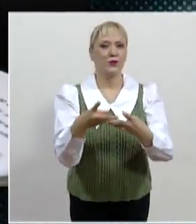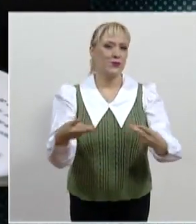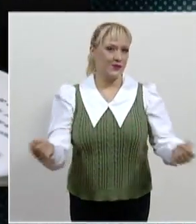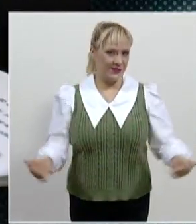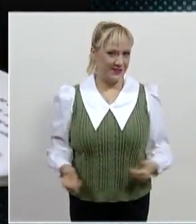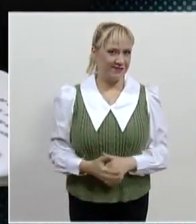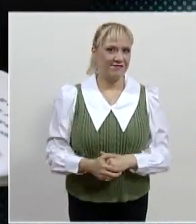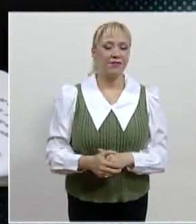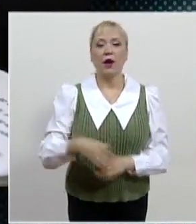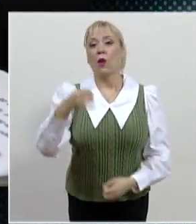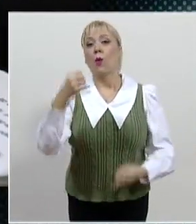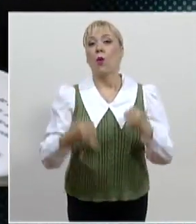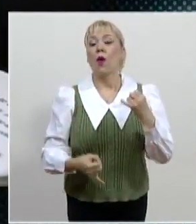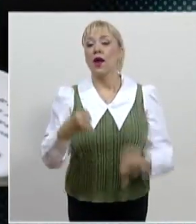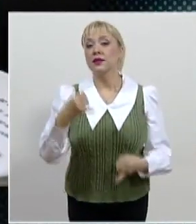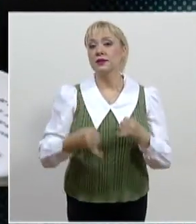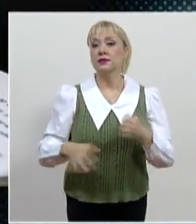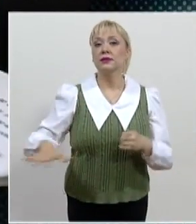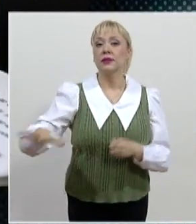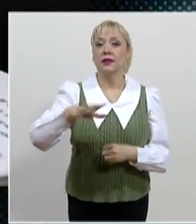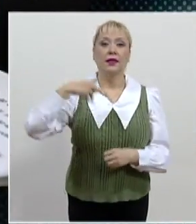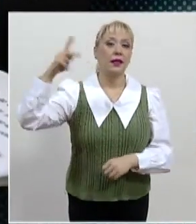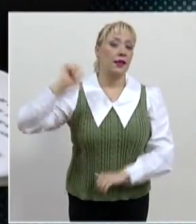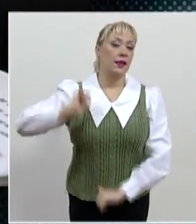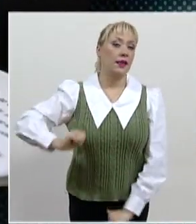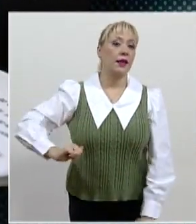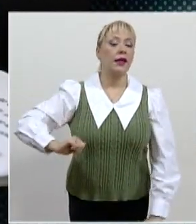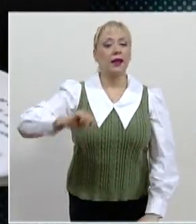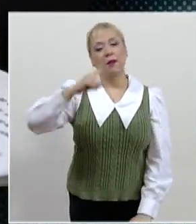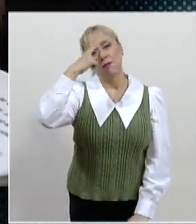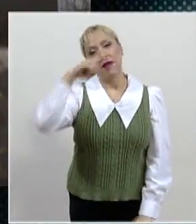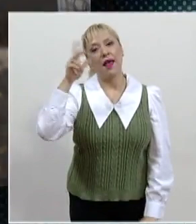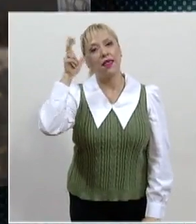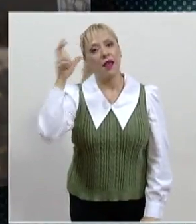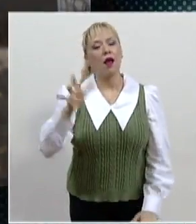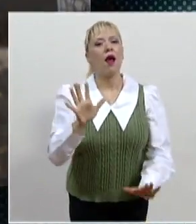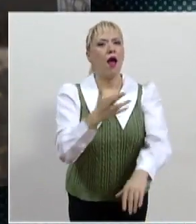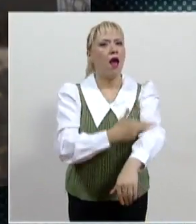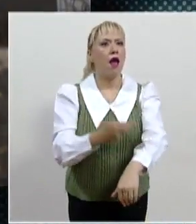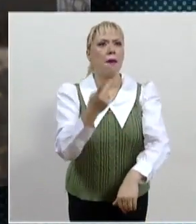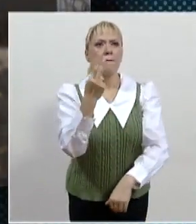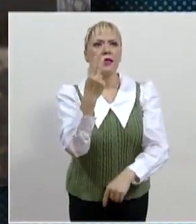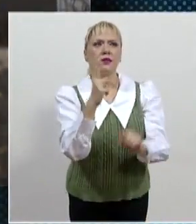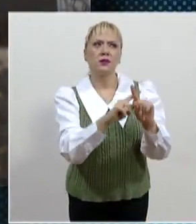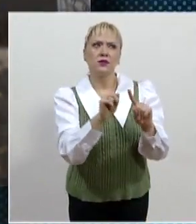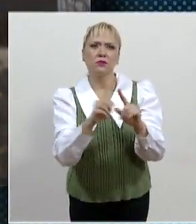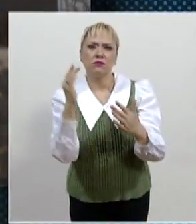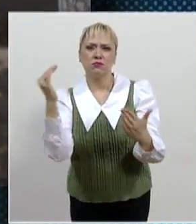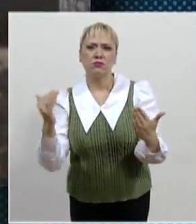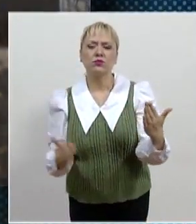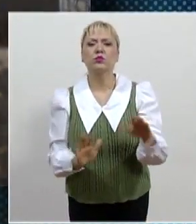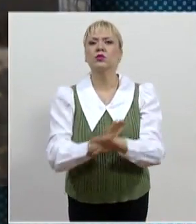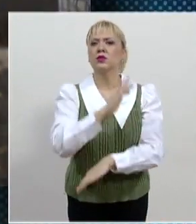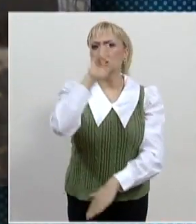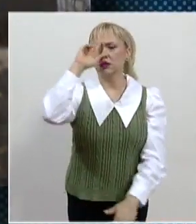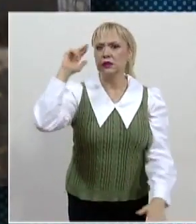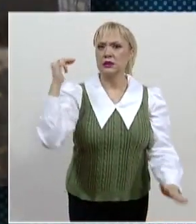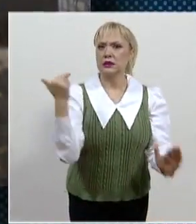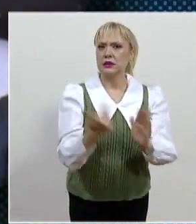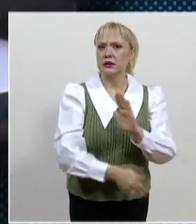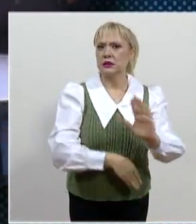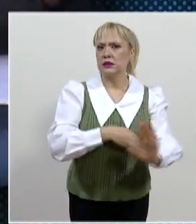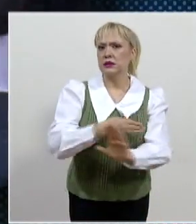Juezas y jueces del Poder Judicial de Hidalgo han dado trámite a 25 asuntos penales por violencia digital desde